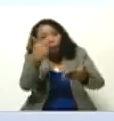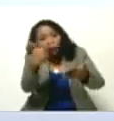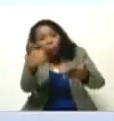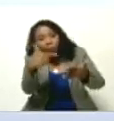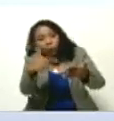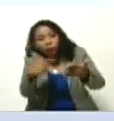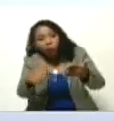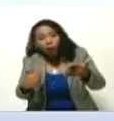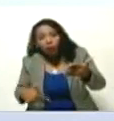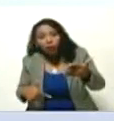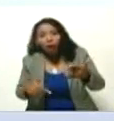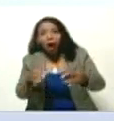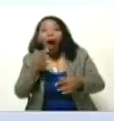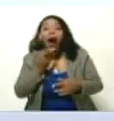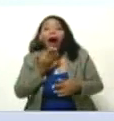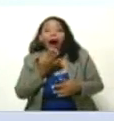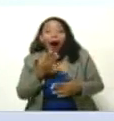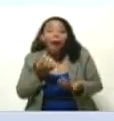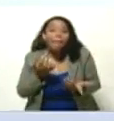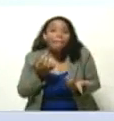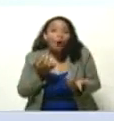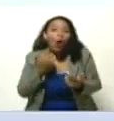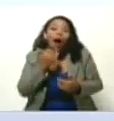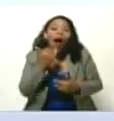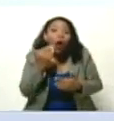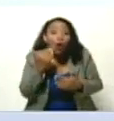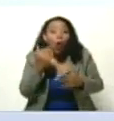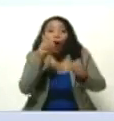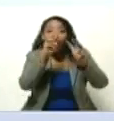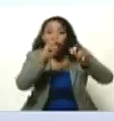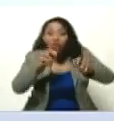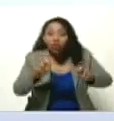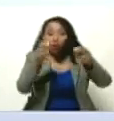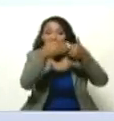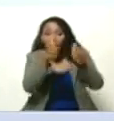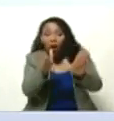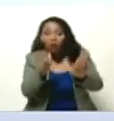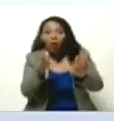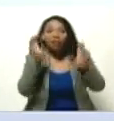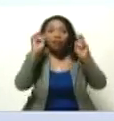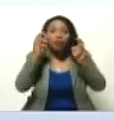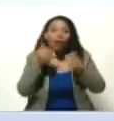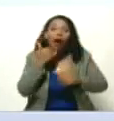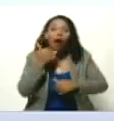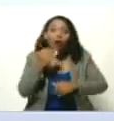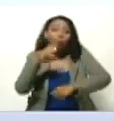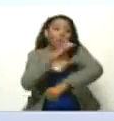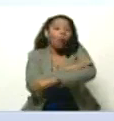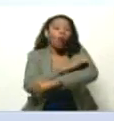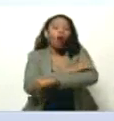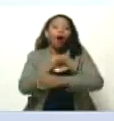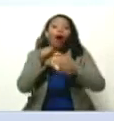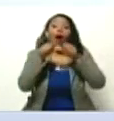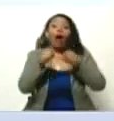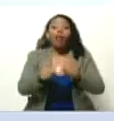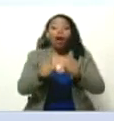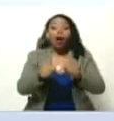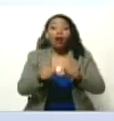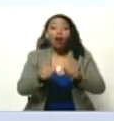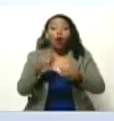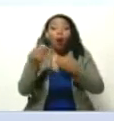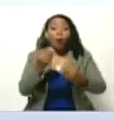abierto, por ejemplo, pactó con sectores de la oposición para quedar como presidente del Consejo